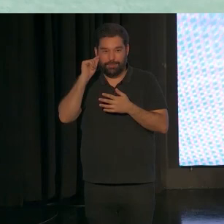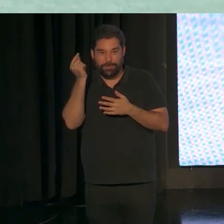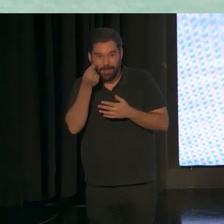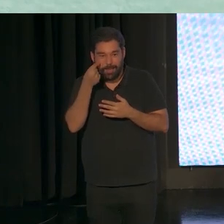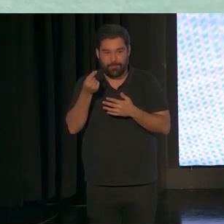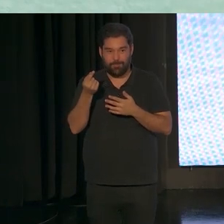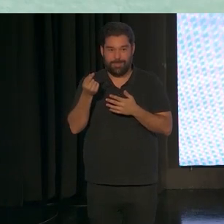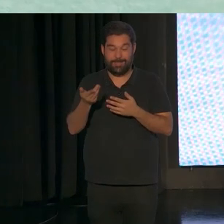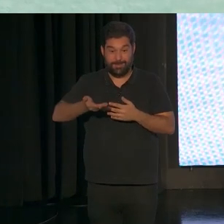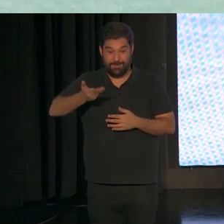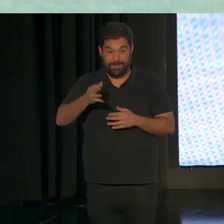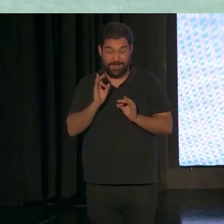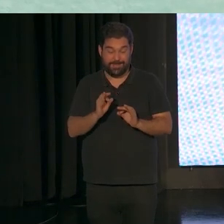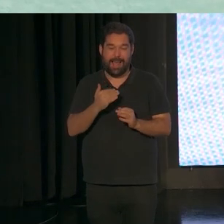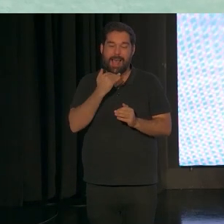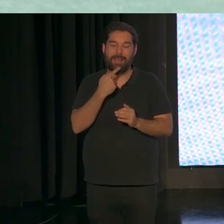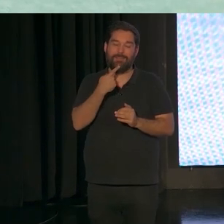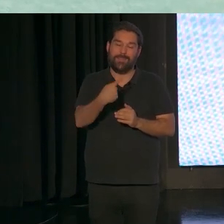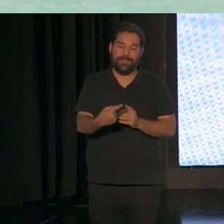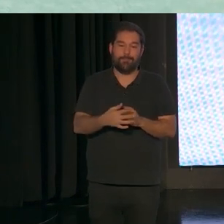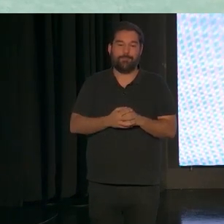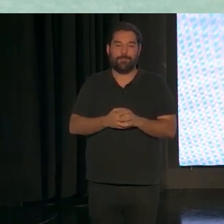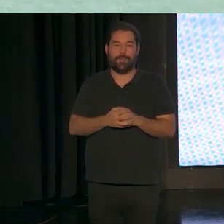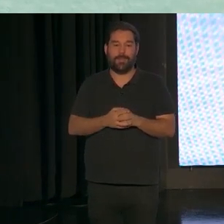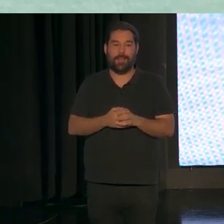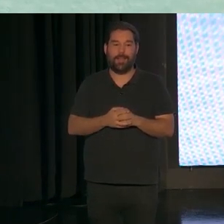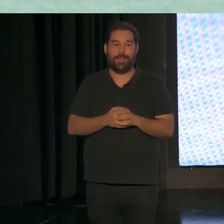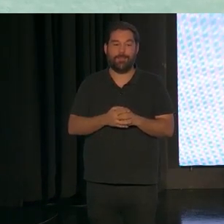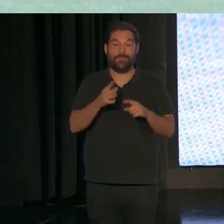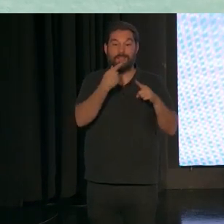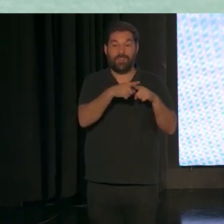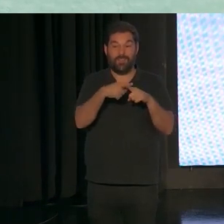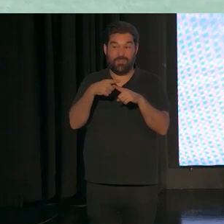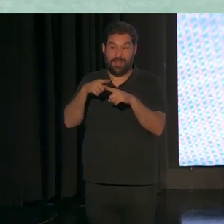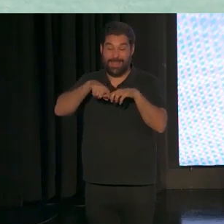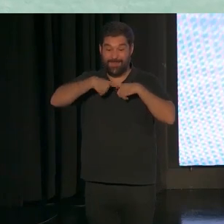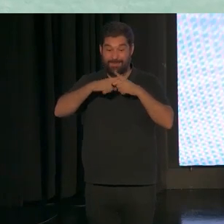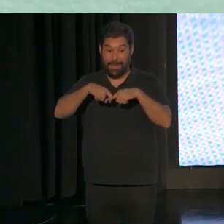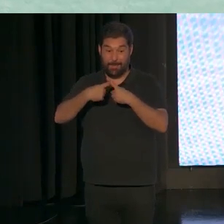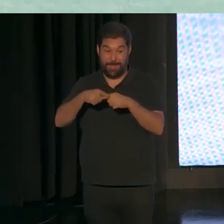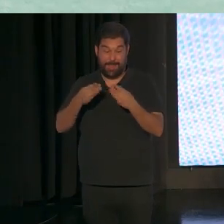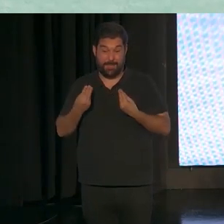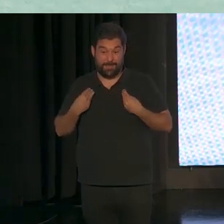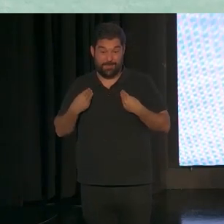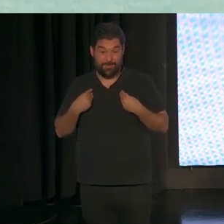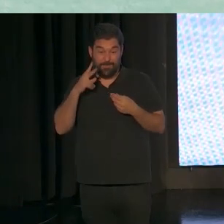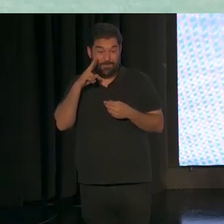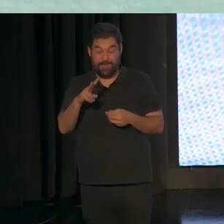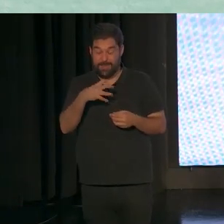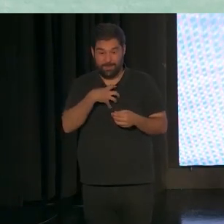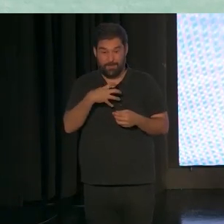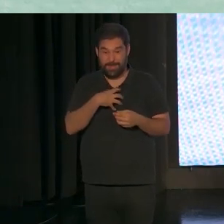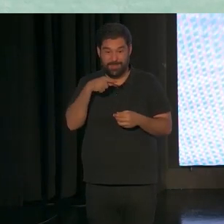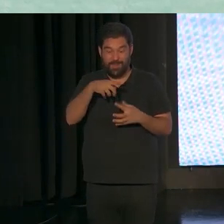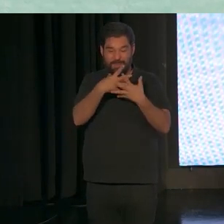hay algo que que has dicho que dice hay tantas cosas que las familias vivimos y que no se ve ya hay una frase que